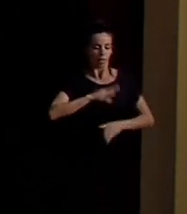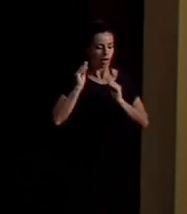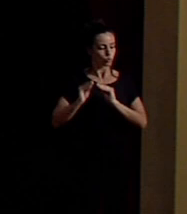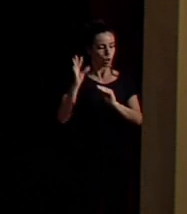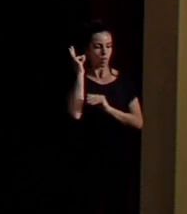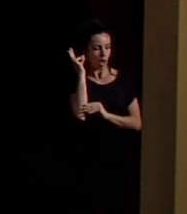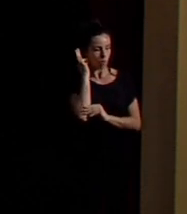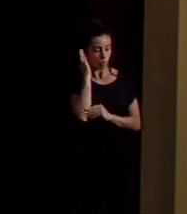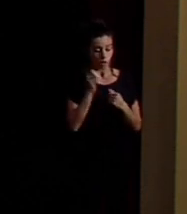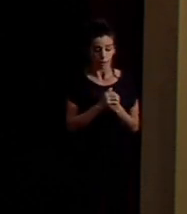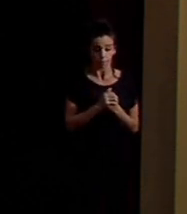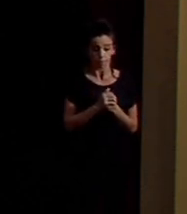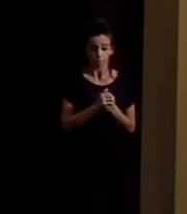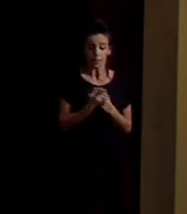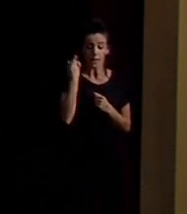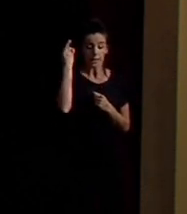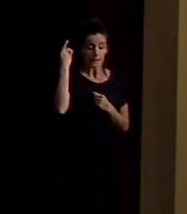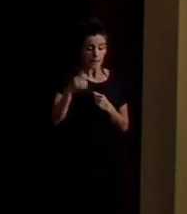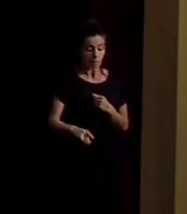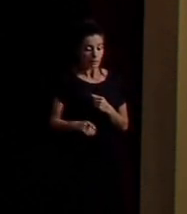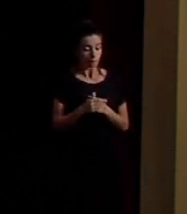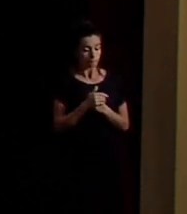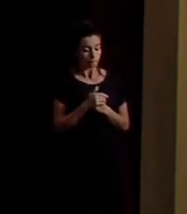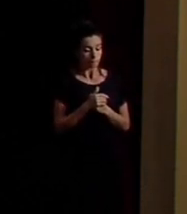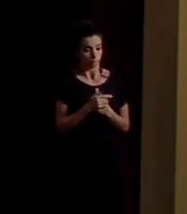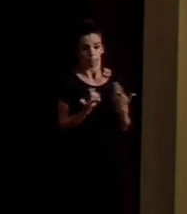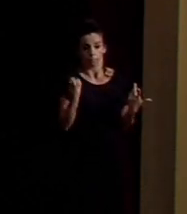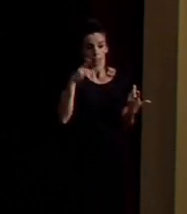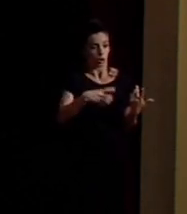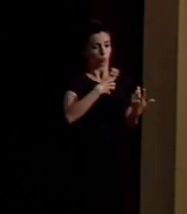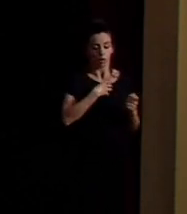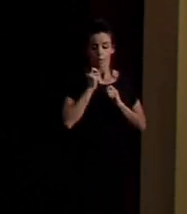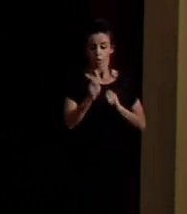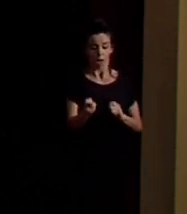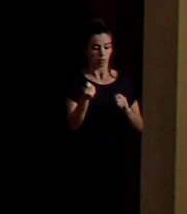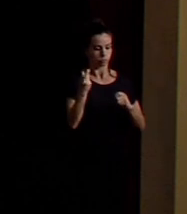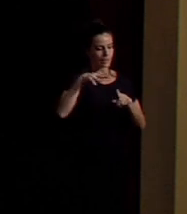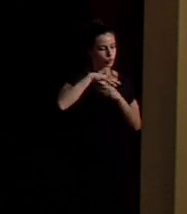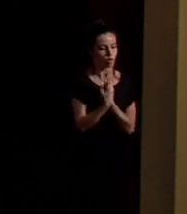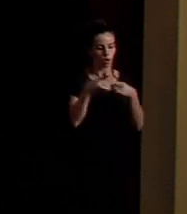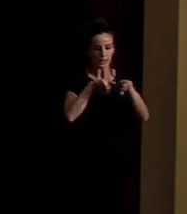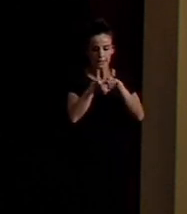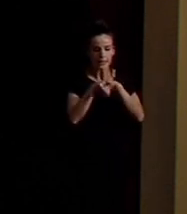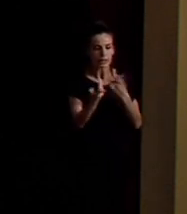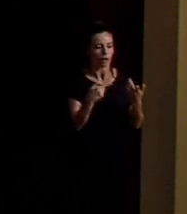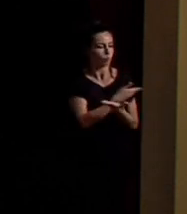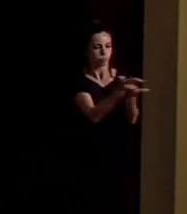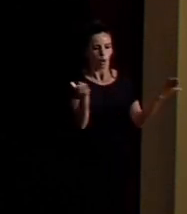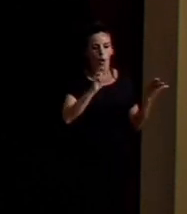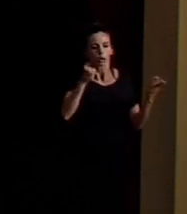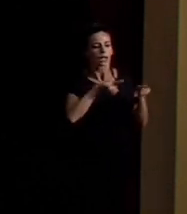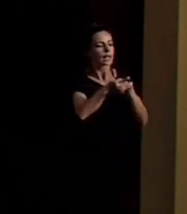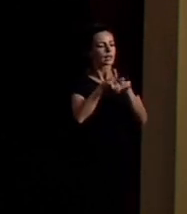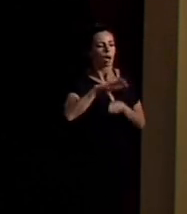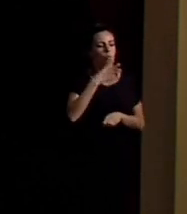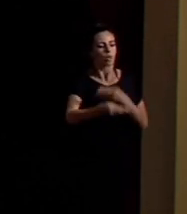mujeres. Y estaríamos dejando sin contenido crítico y sin contenido de interpelación a cualquier otra crítica que